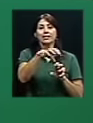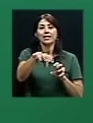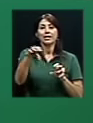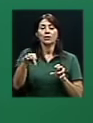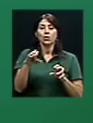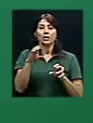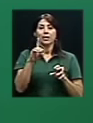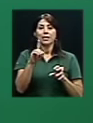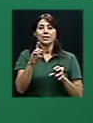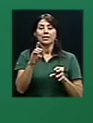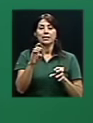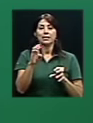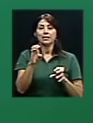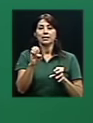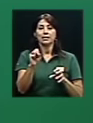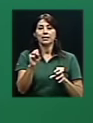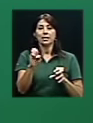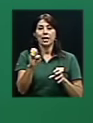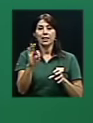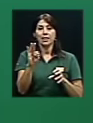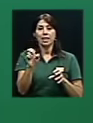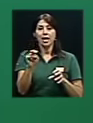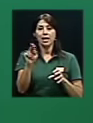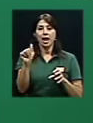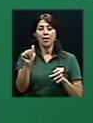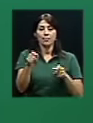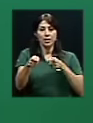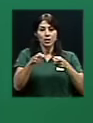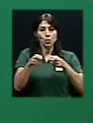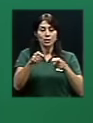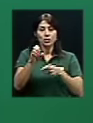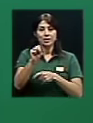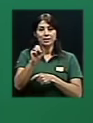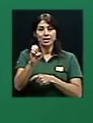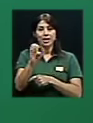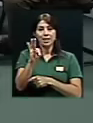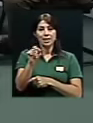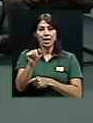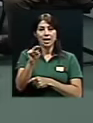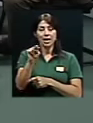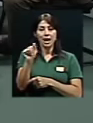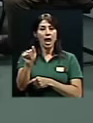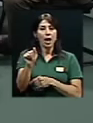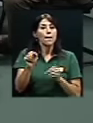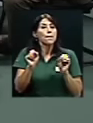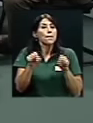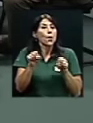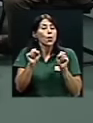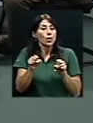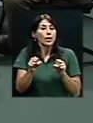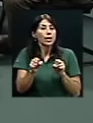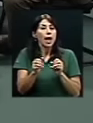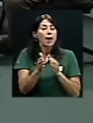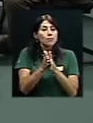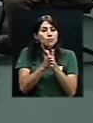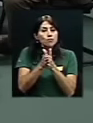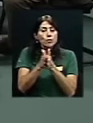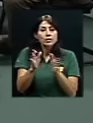de las regulaciones en SETENA, que podría ser, digamos, camino para otros muchos